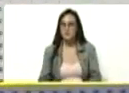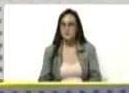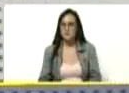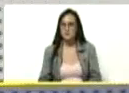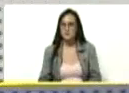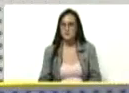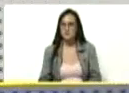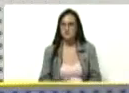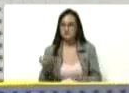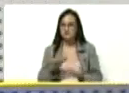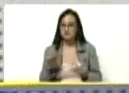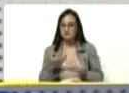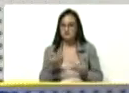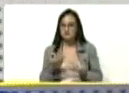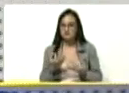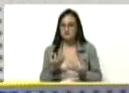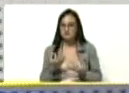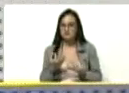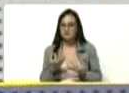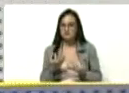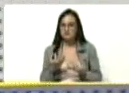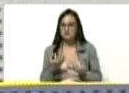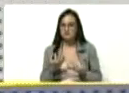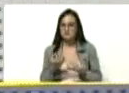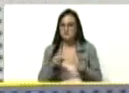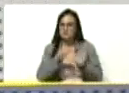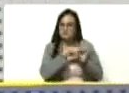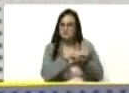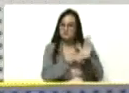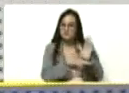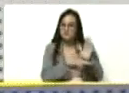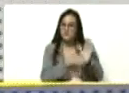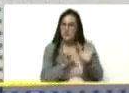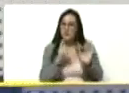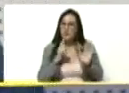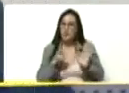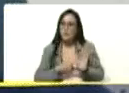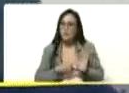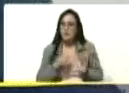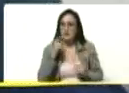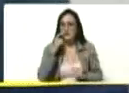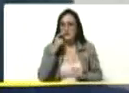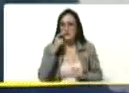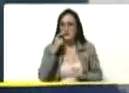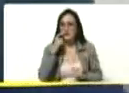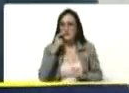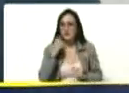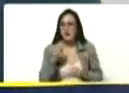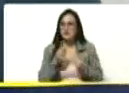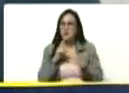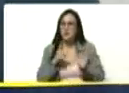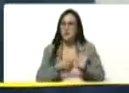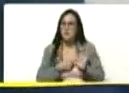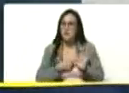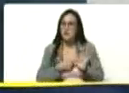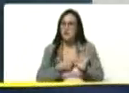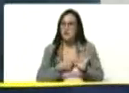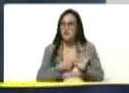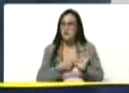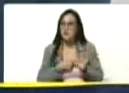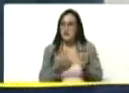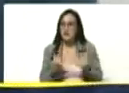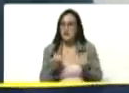donde realmente se establezcan los principios que se puedan cumplir o hacer cumplir los principios que